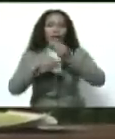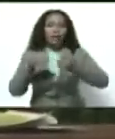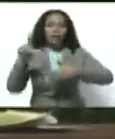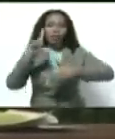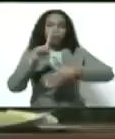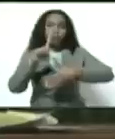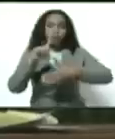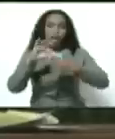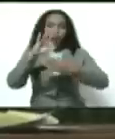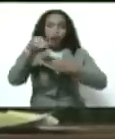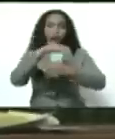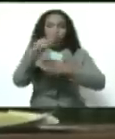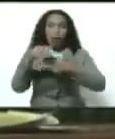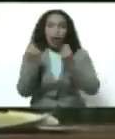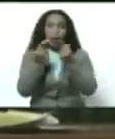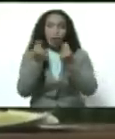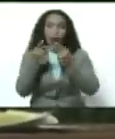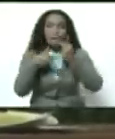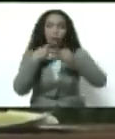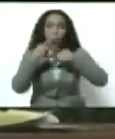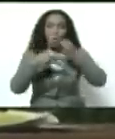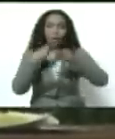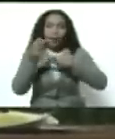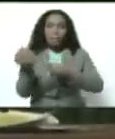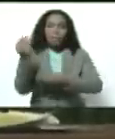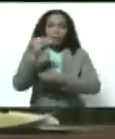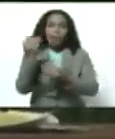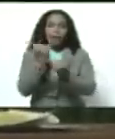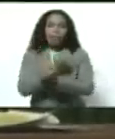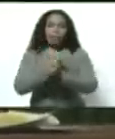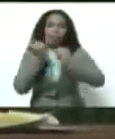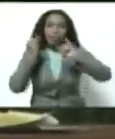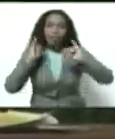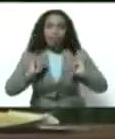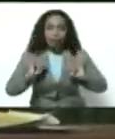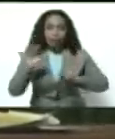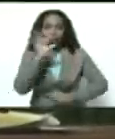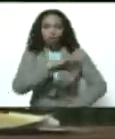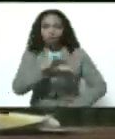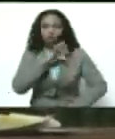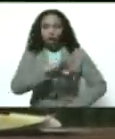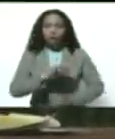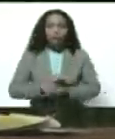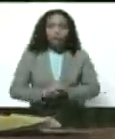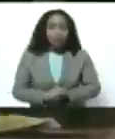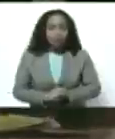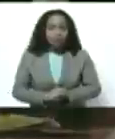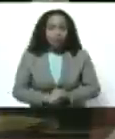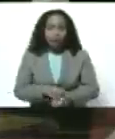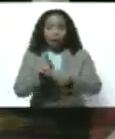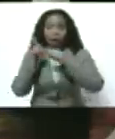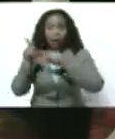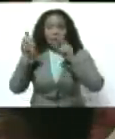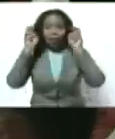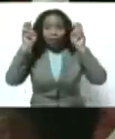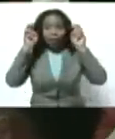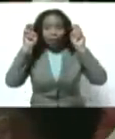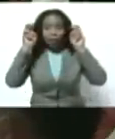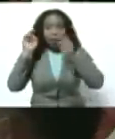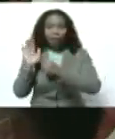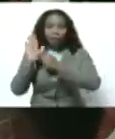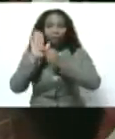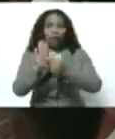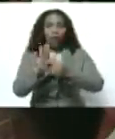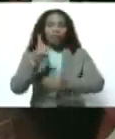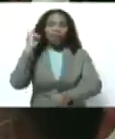Caribe económica y políticamente más independiente y soberana. En este complejo escenario